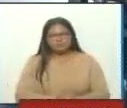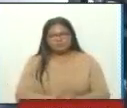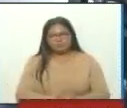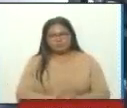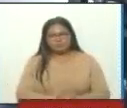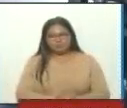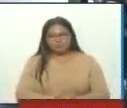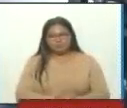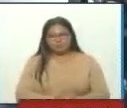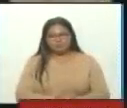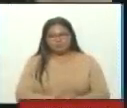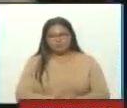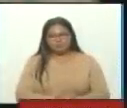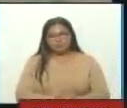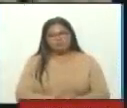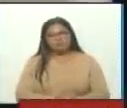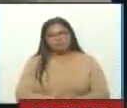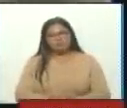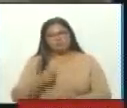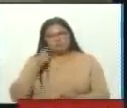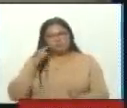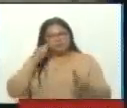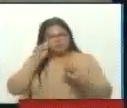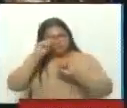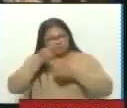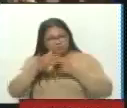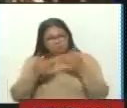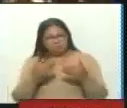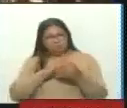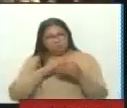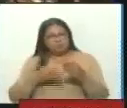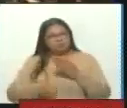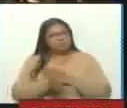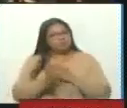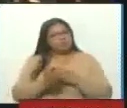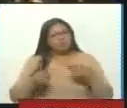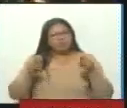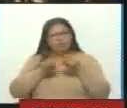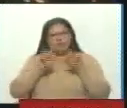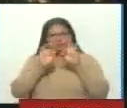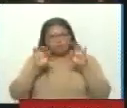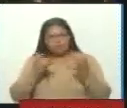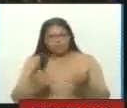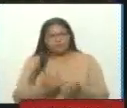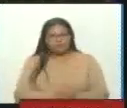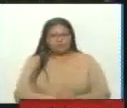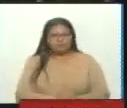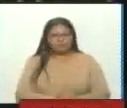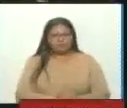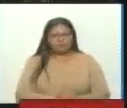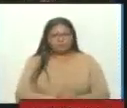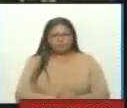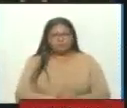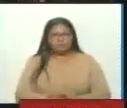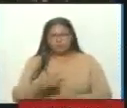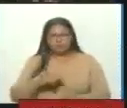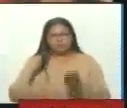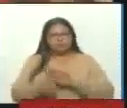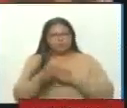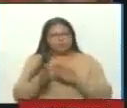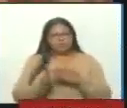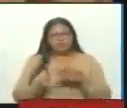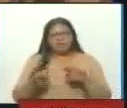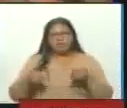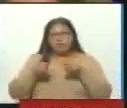y comunitarios un gran reconocimiento, ¿no? Que lo siguen teniendo, ellos realmente siguen siendo importantes, son importantes.